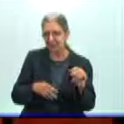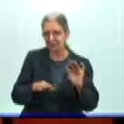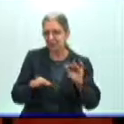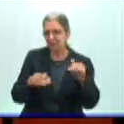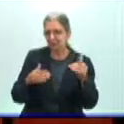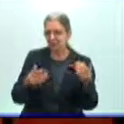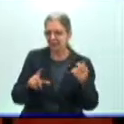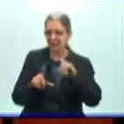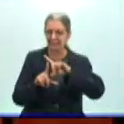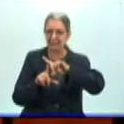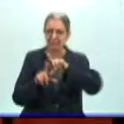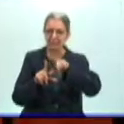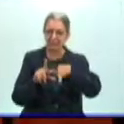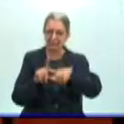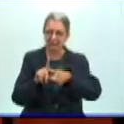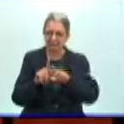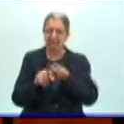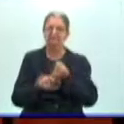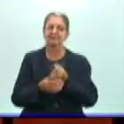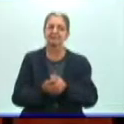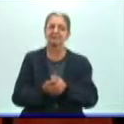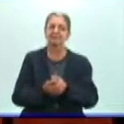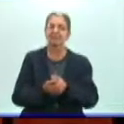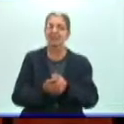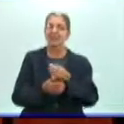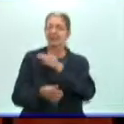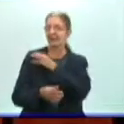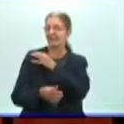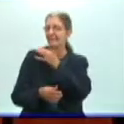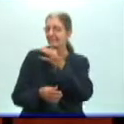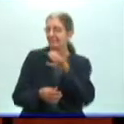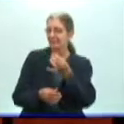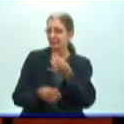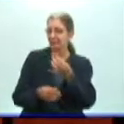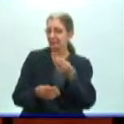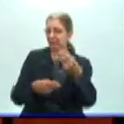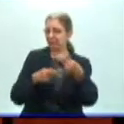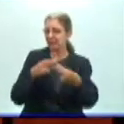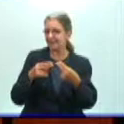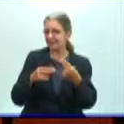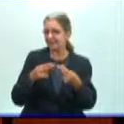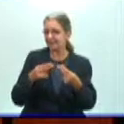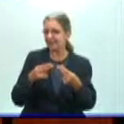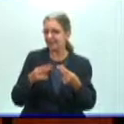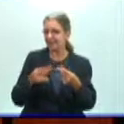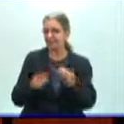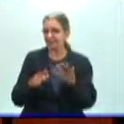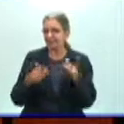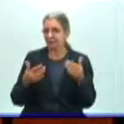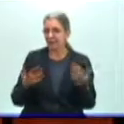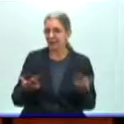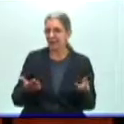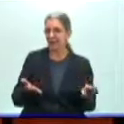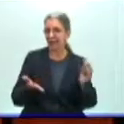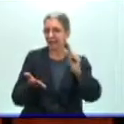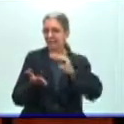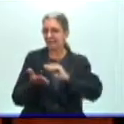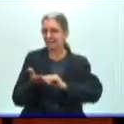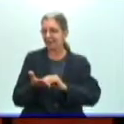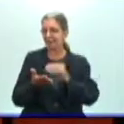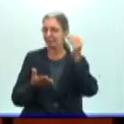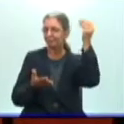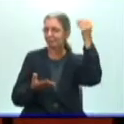la circunferencia. Entonces te invito a realizar la sección Aplica